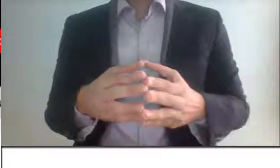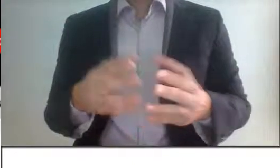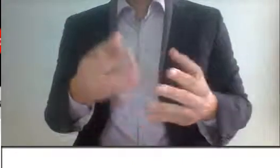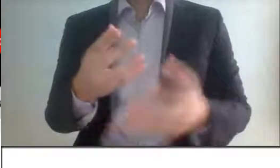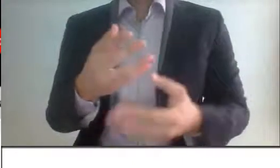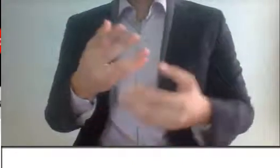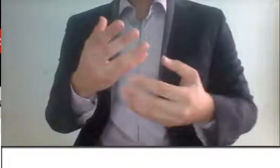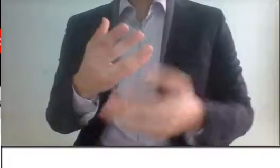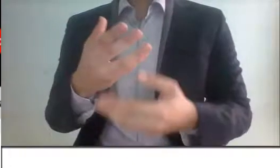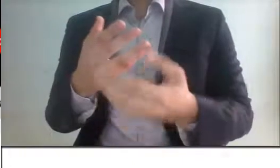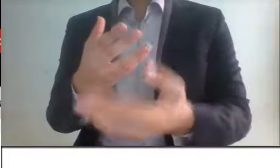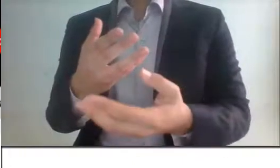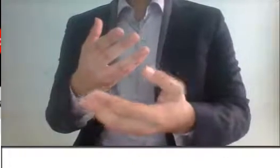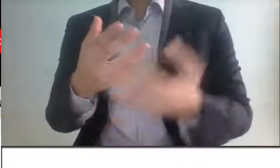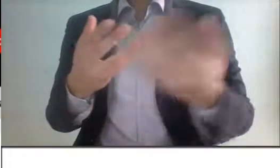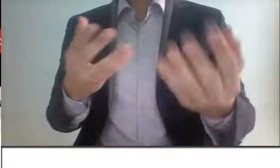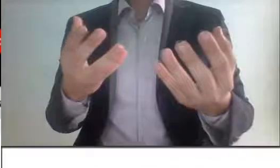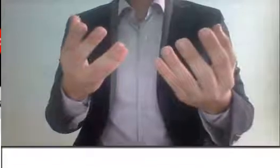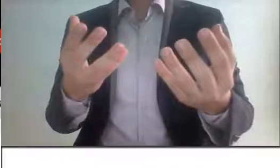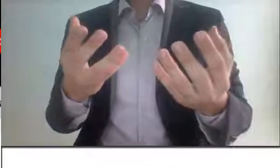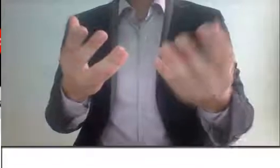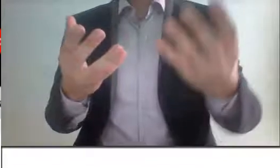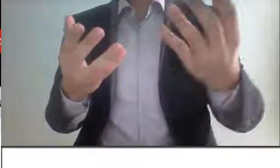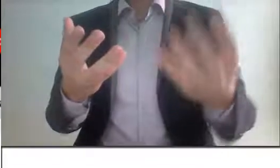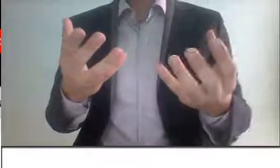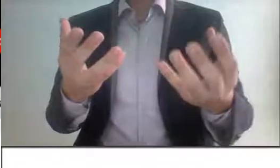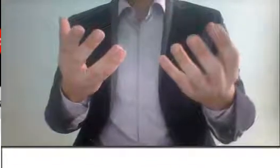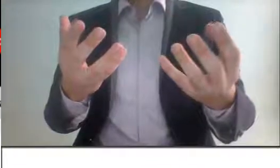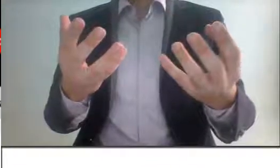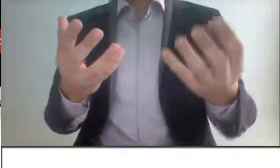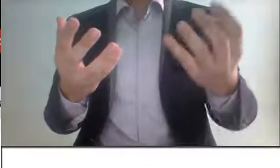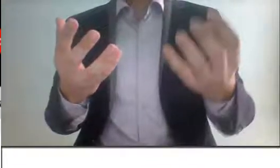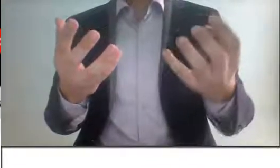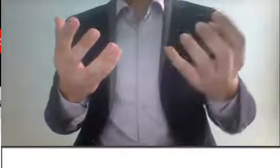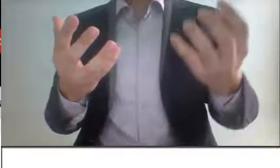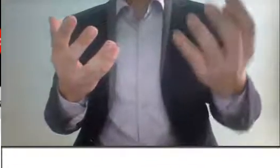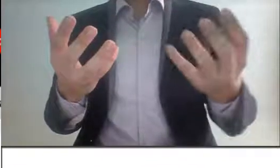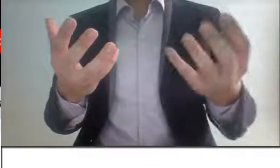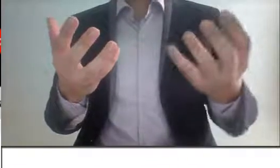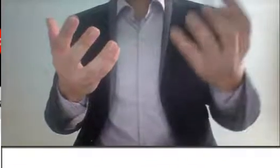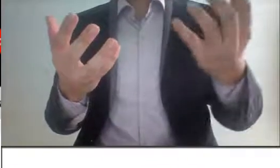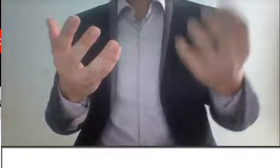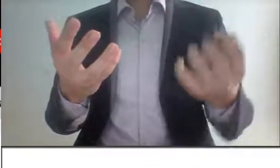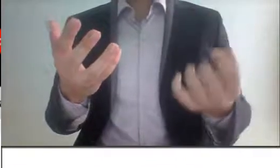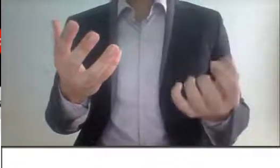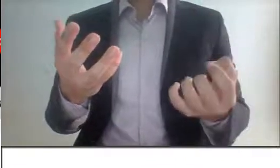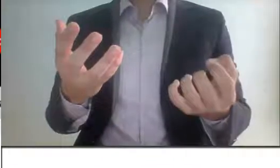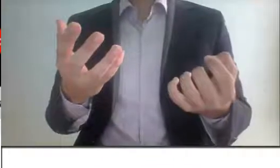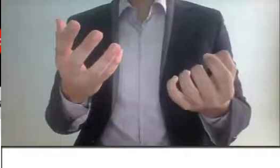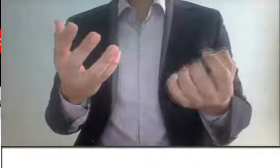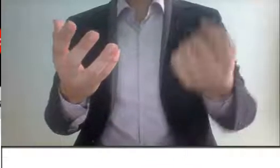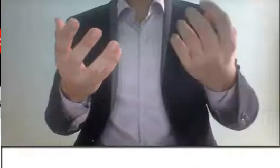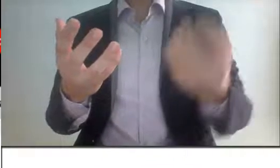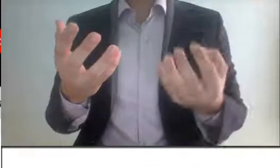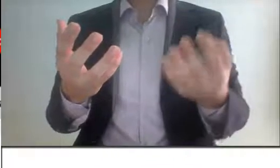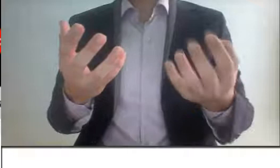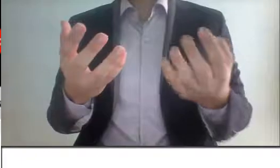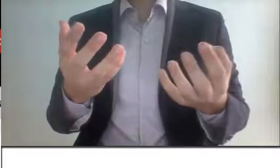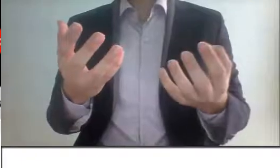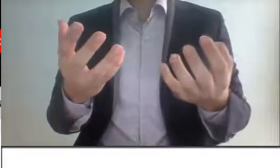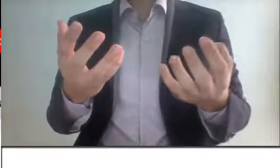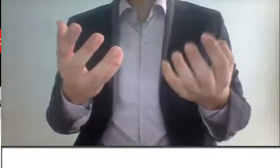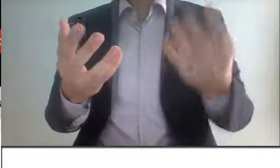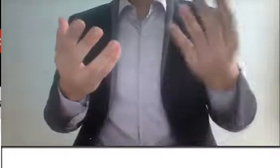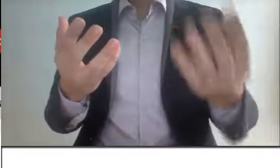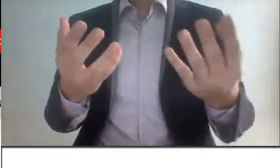pago. Y ahí es donde estos personajes aprovechaban, porque pues ¿qué pasaba? El dinero lo tomaban, se lo gastaban a lo tonto, entre casas de